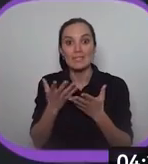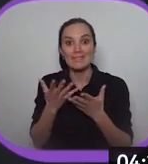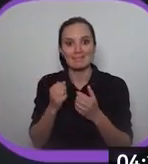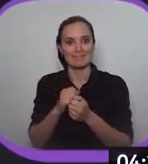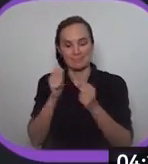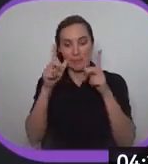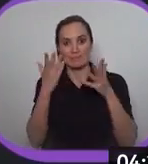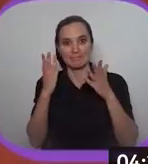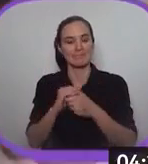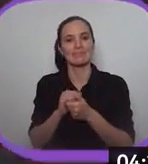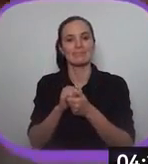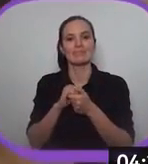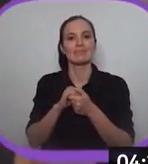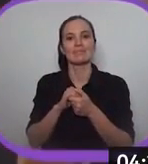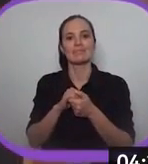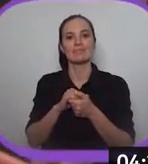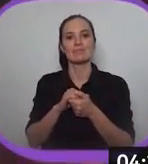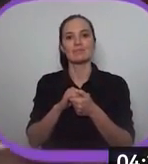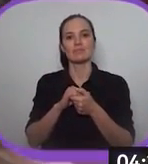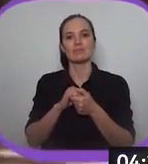¡De acuerdo! ¡Ya desperté!